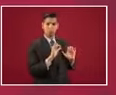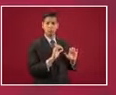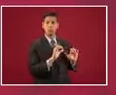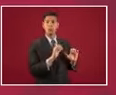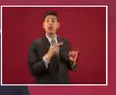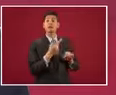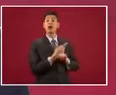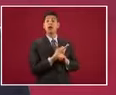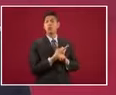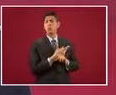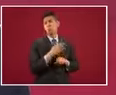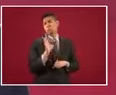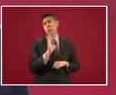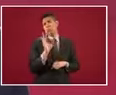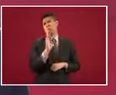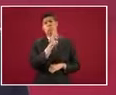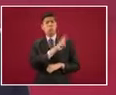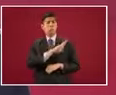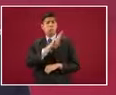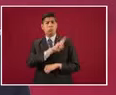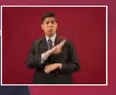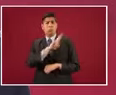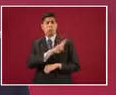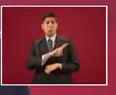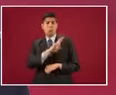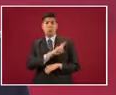se va a poder rentar.